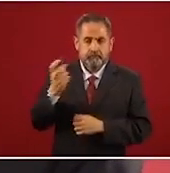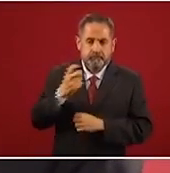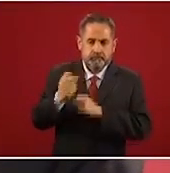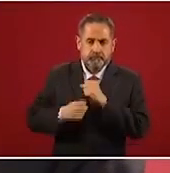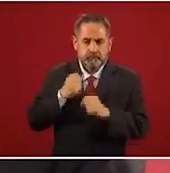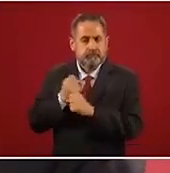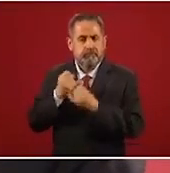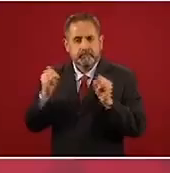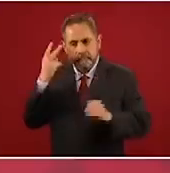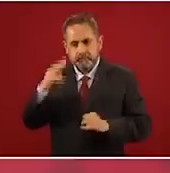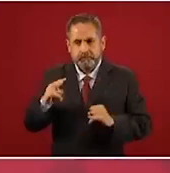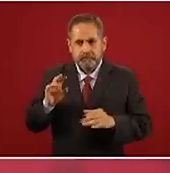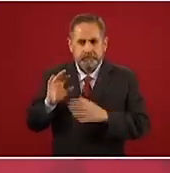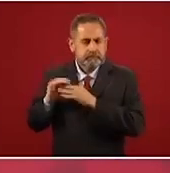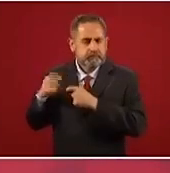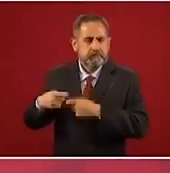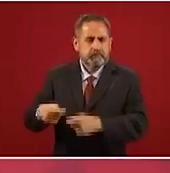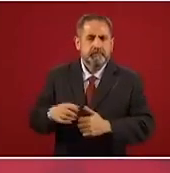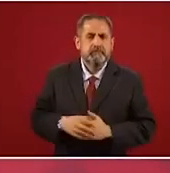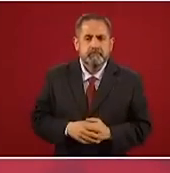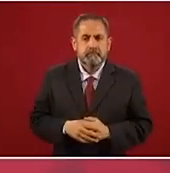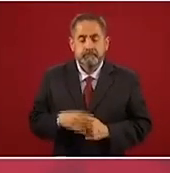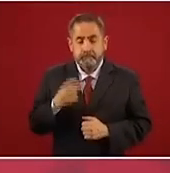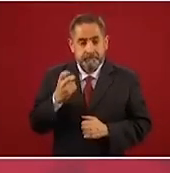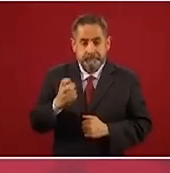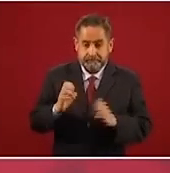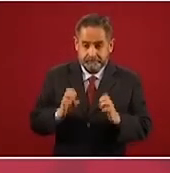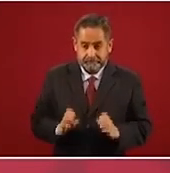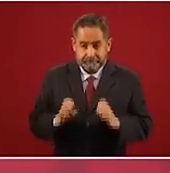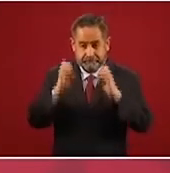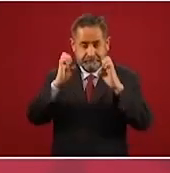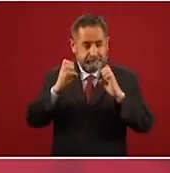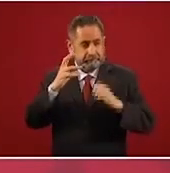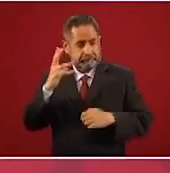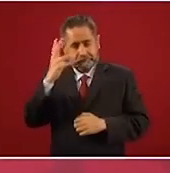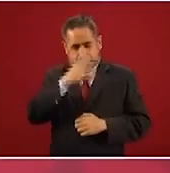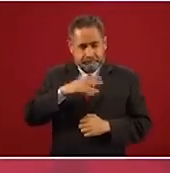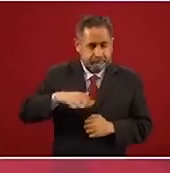de independencia de México. Y ese edificio tan bello